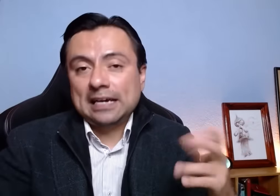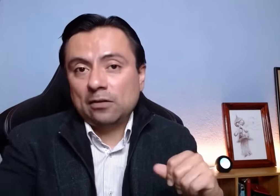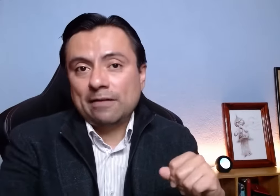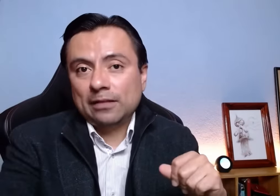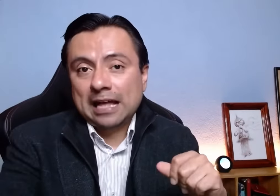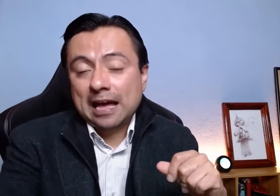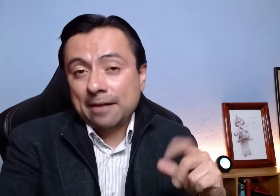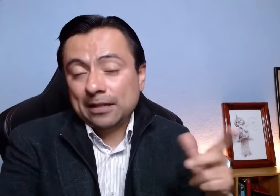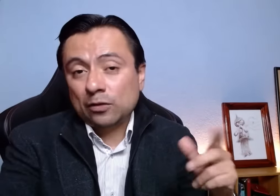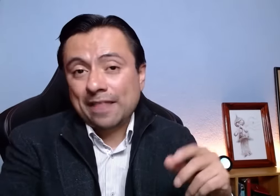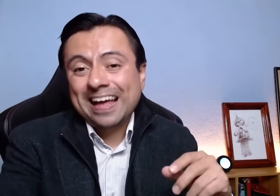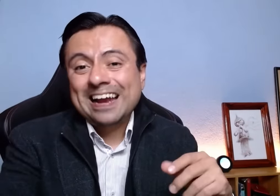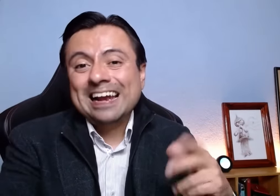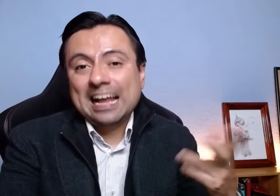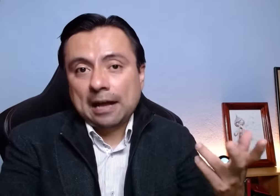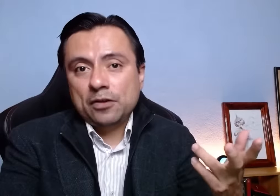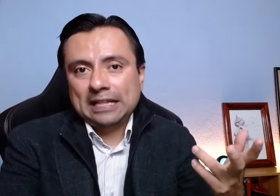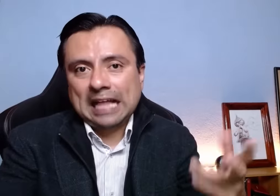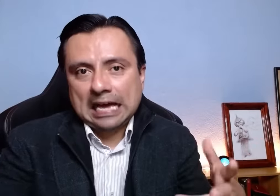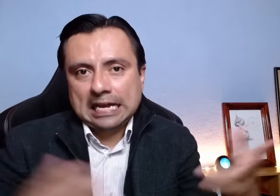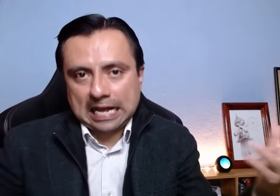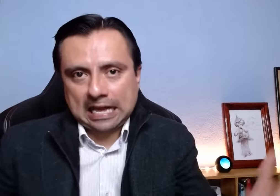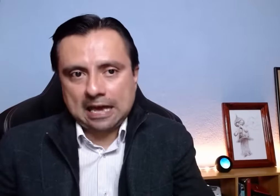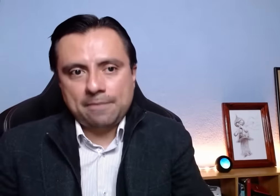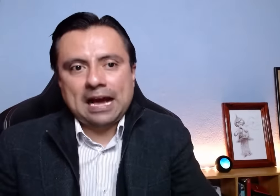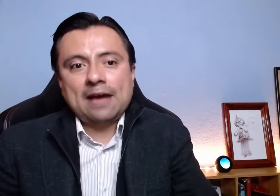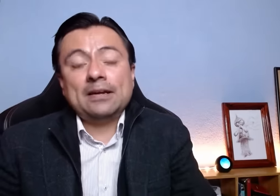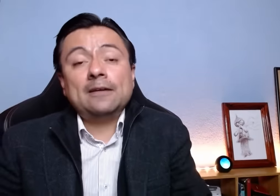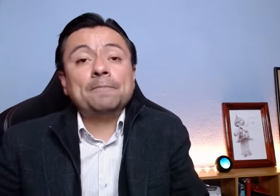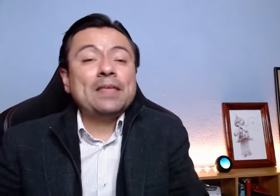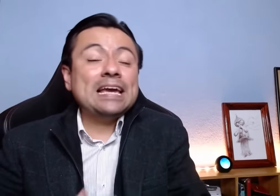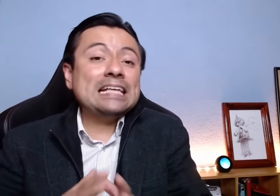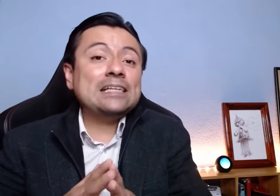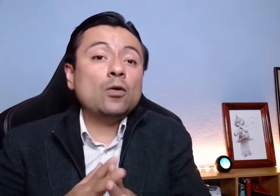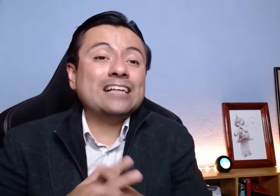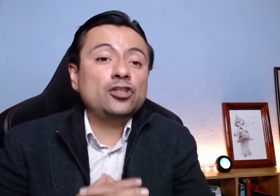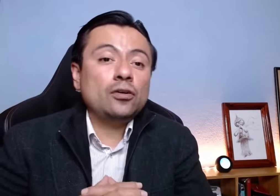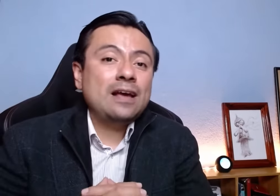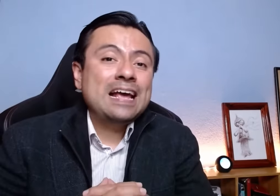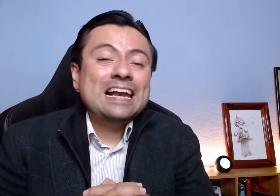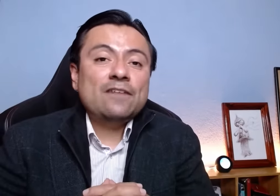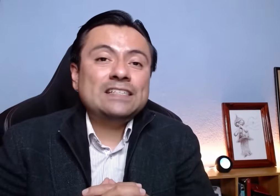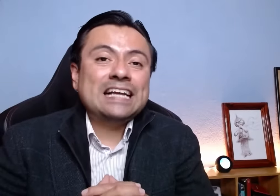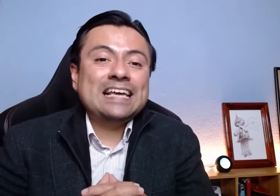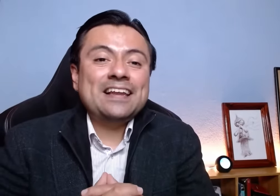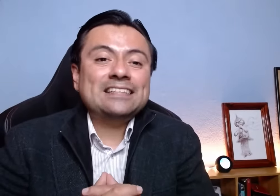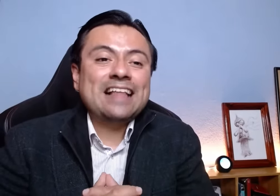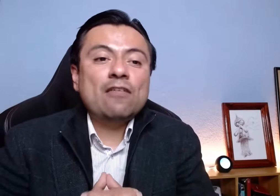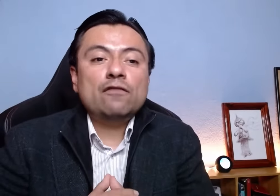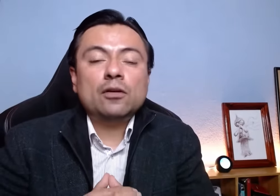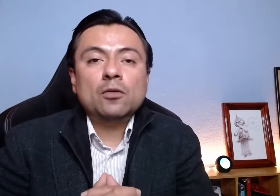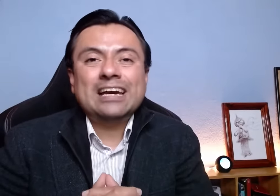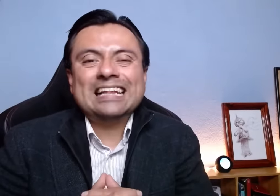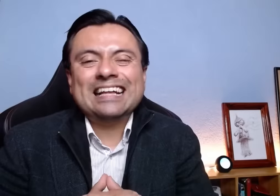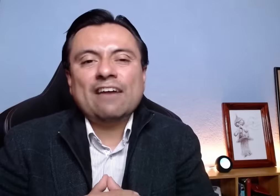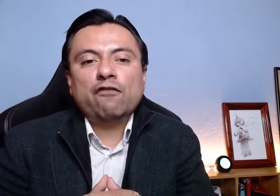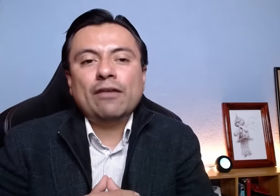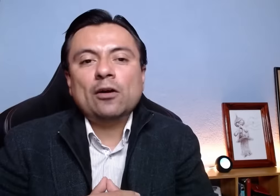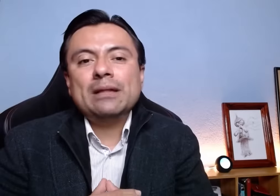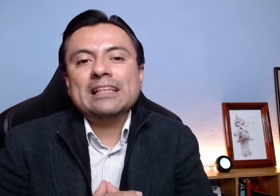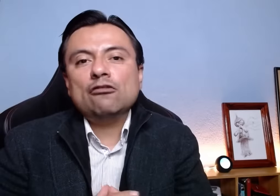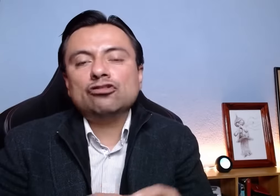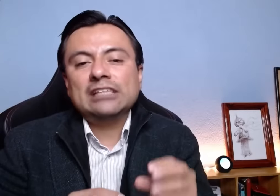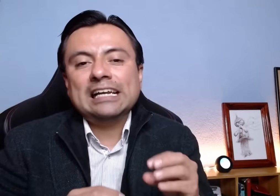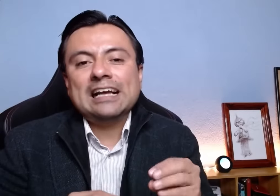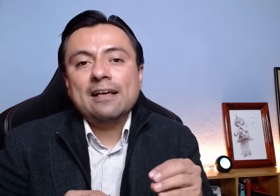huyeron y dejaron abandonada la camioneta en la que viajaban. En esa ocasión, la Fiscalía del Estado informó que el ataque